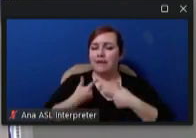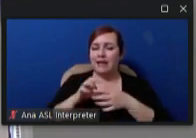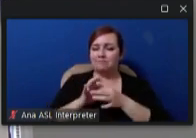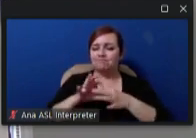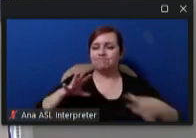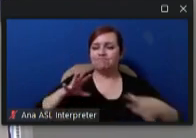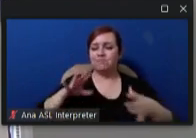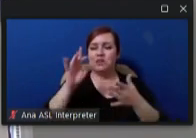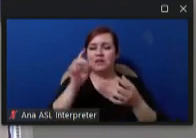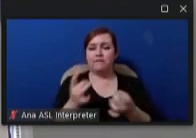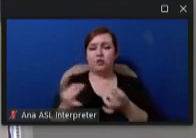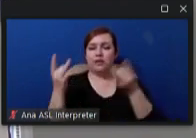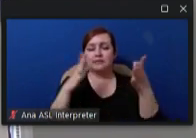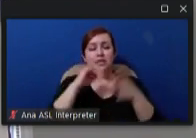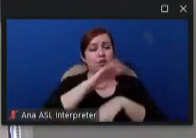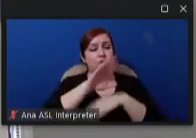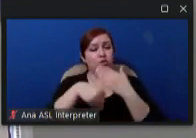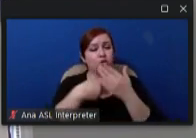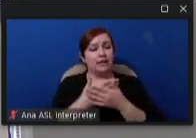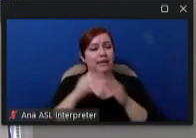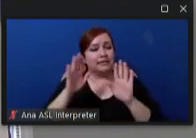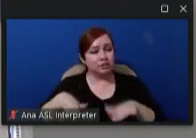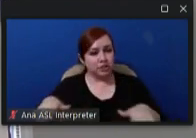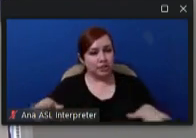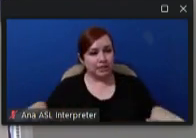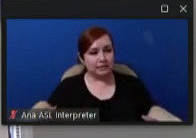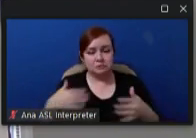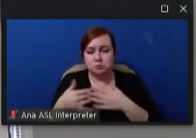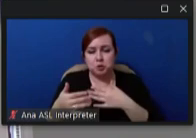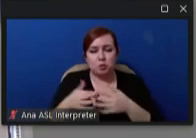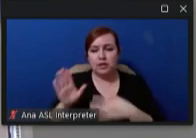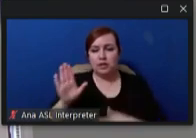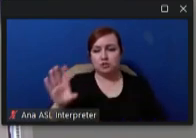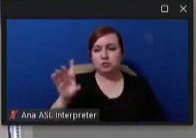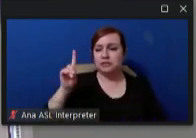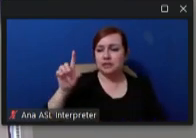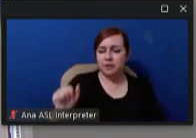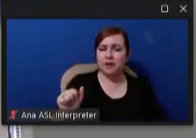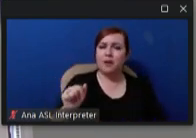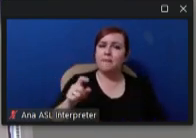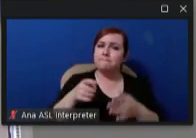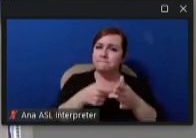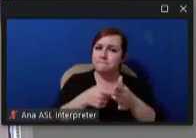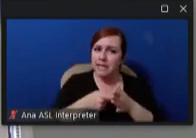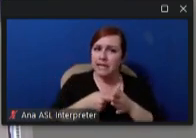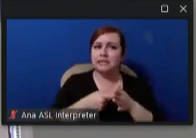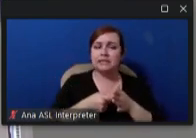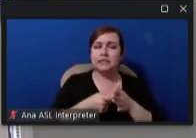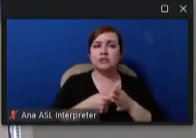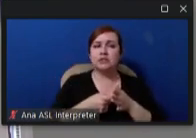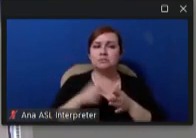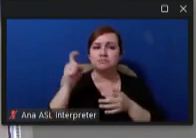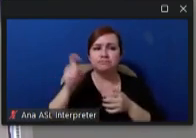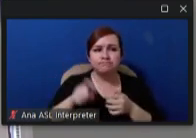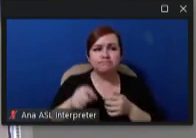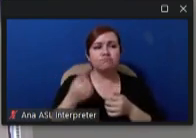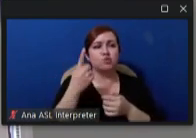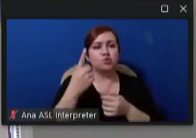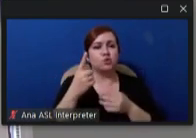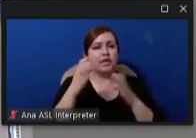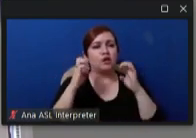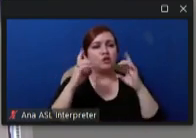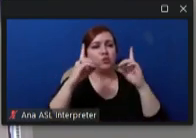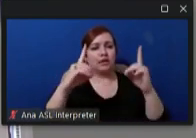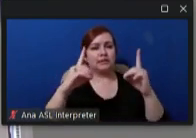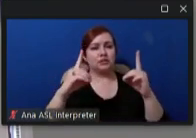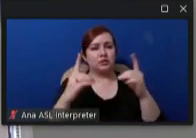niñas, independientemente de su discapacidad, merecen una educación segura y enriquecedora. La Convención sobre los